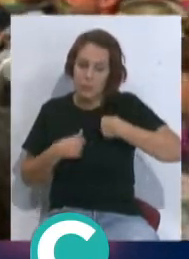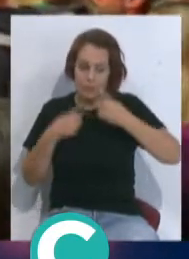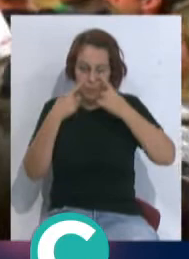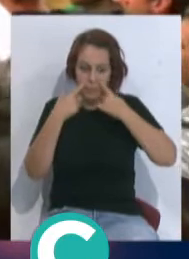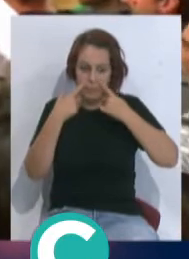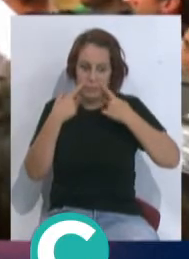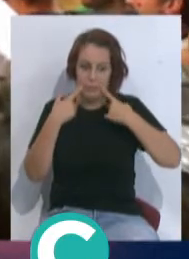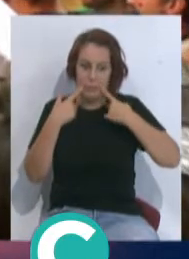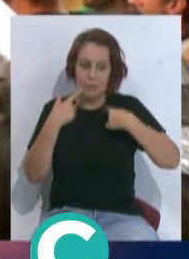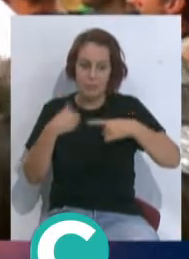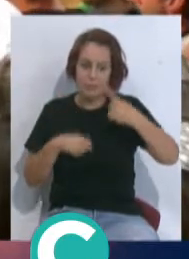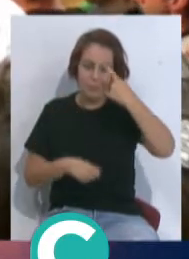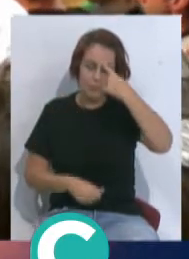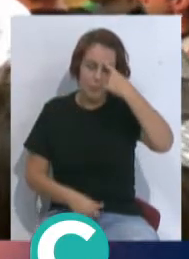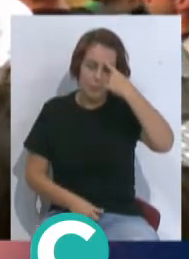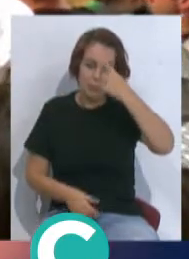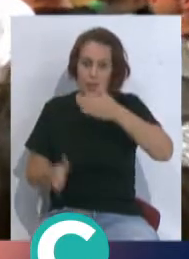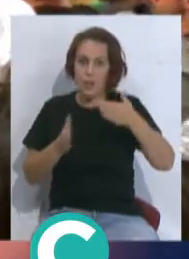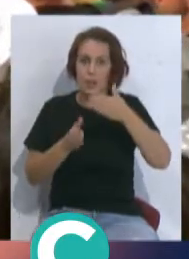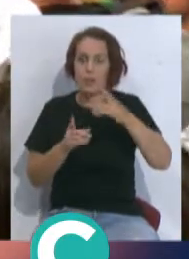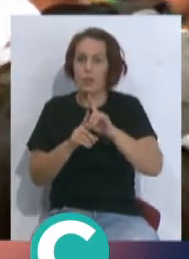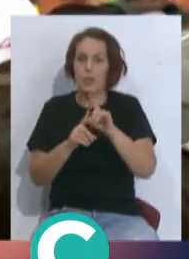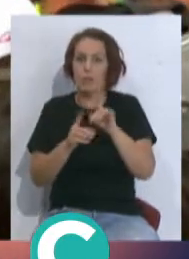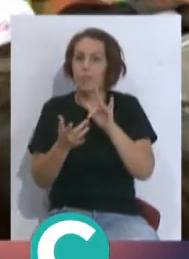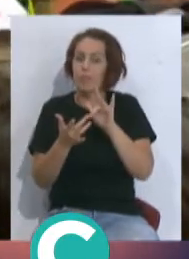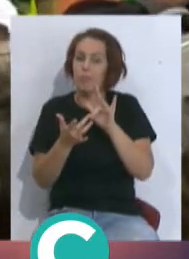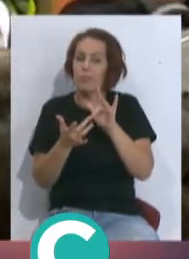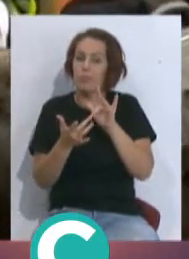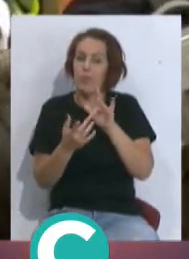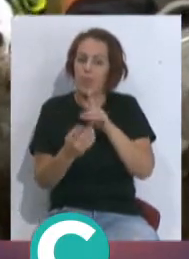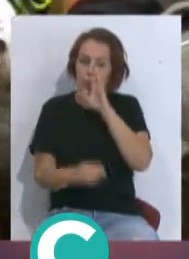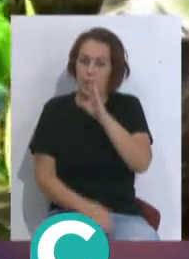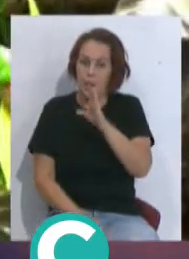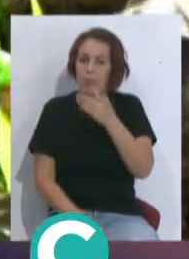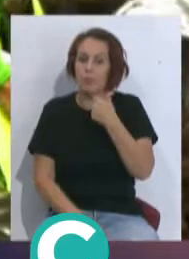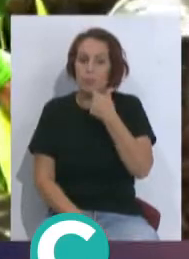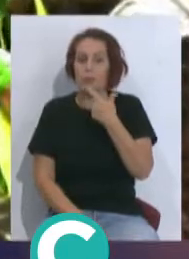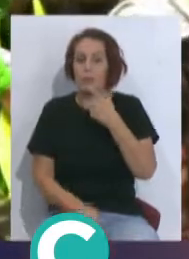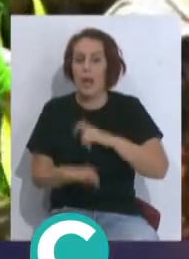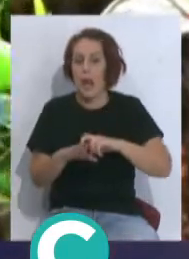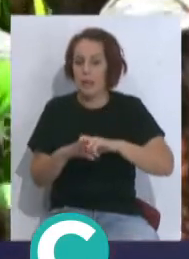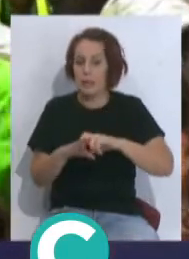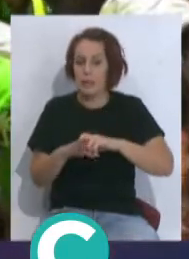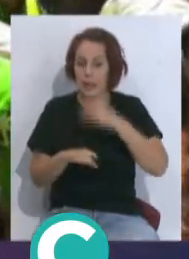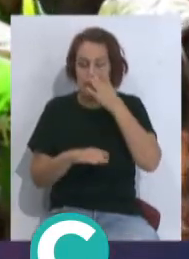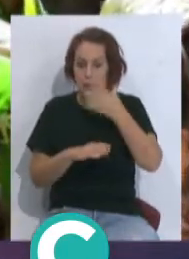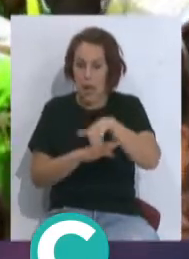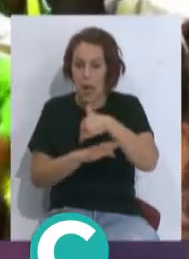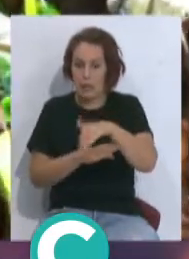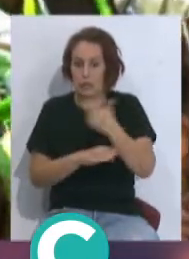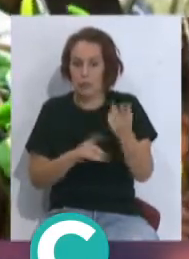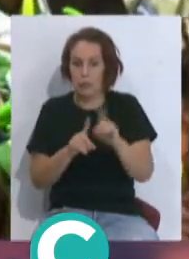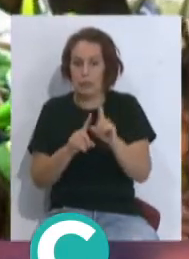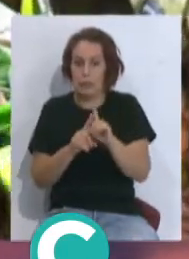de echar en falta, bueno, pues esos ratitos que no dejan de ser, evidentemente, el contacto de tú a tú. Tenemos que decir que por las características del carnaval en la calle es